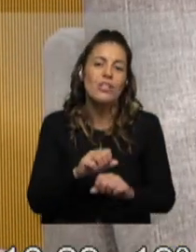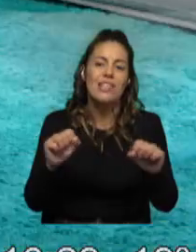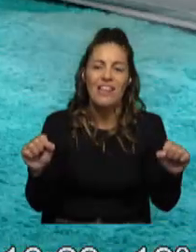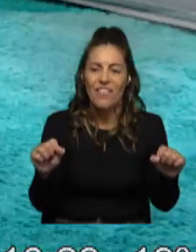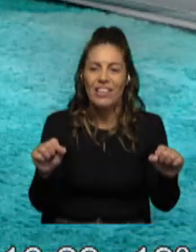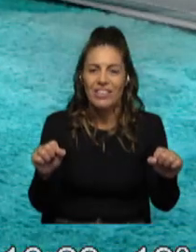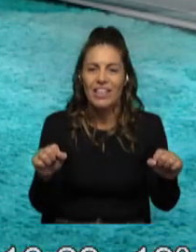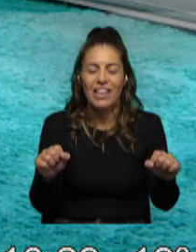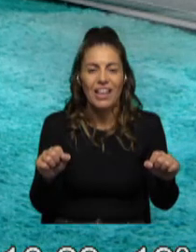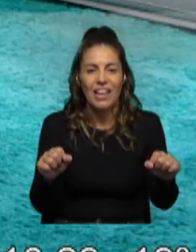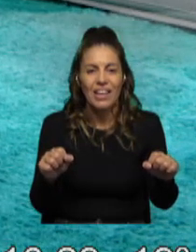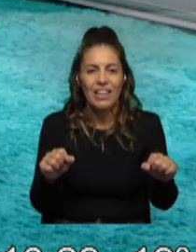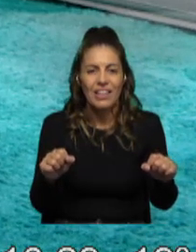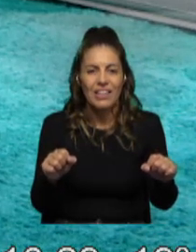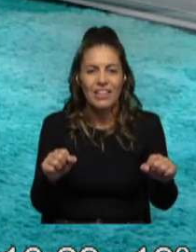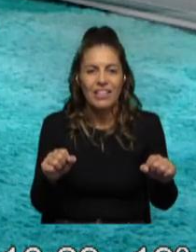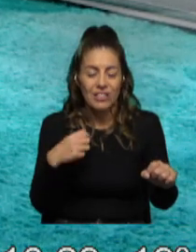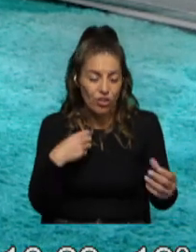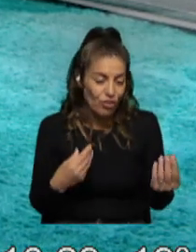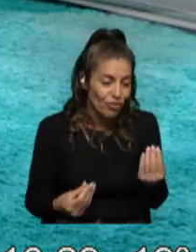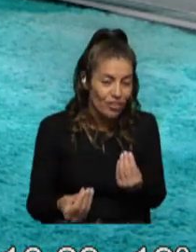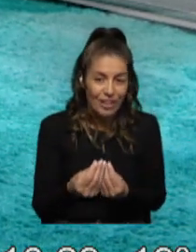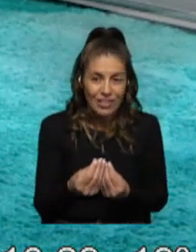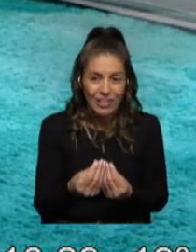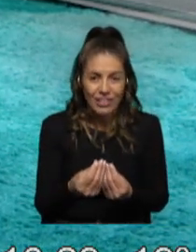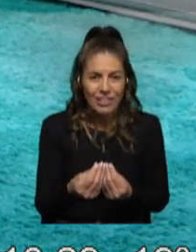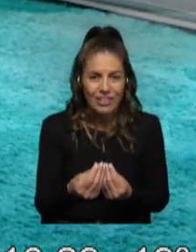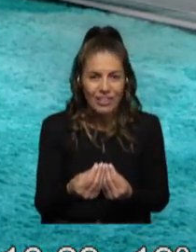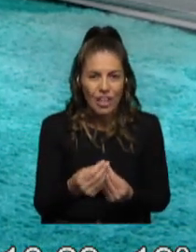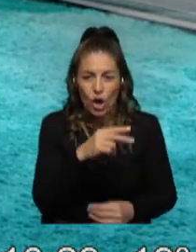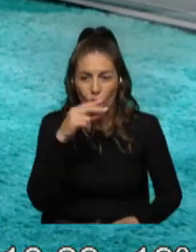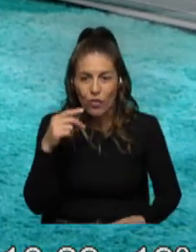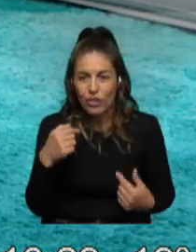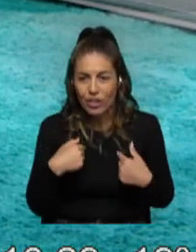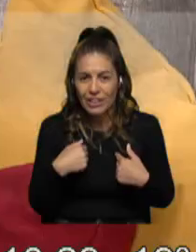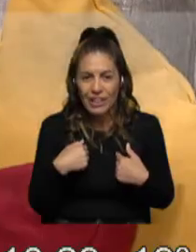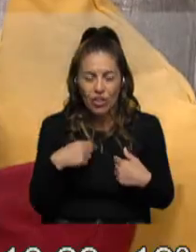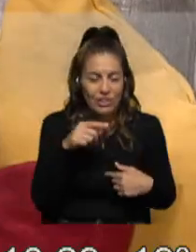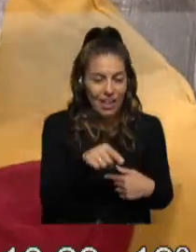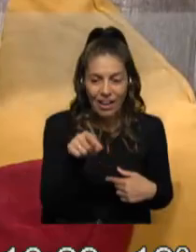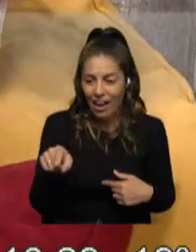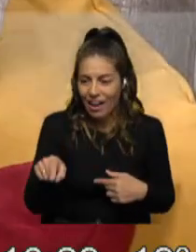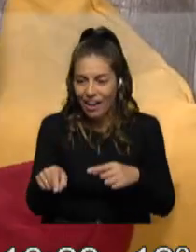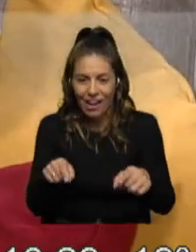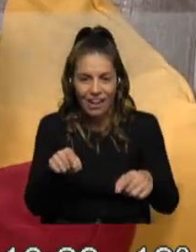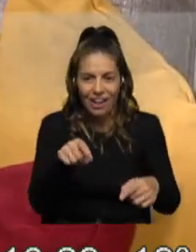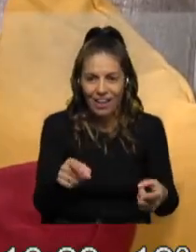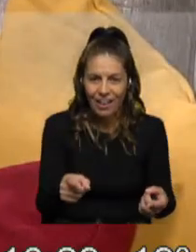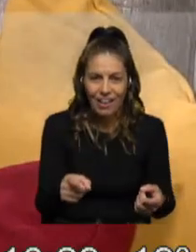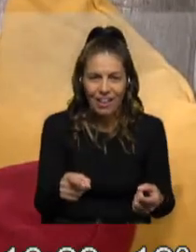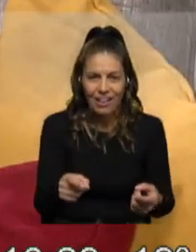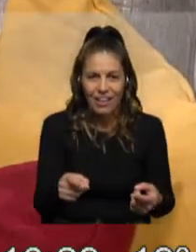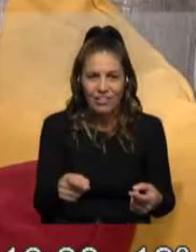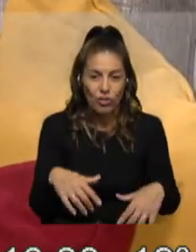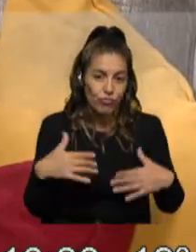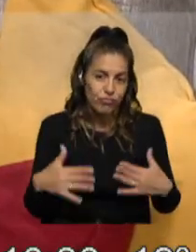y si nos ponemos en sus zapatos o en sus manitos, es tipo, con el olfato que tengo, fíjate que tengo que hacer acá, y acabamos, estoy a 220 en